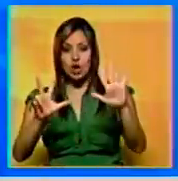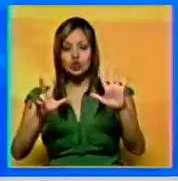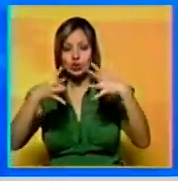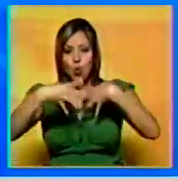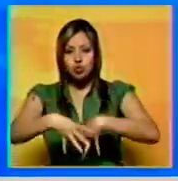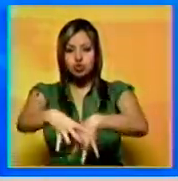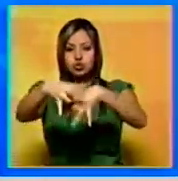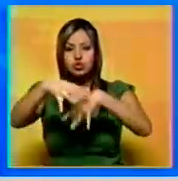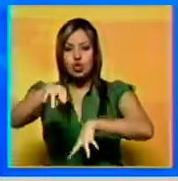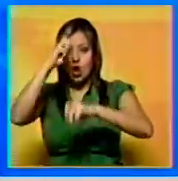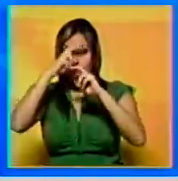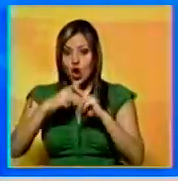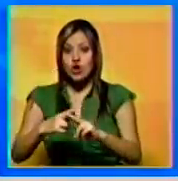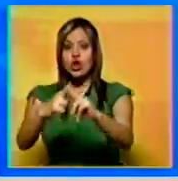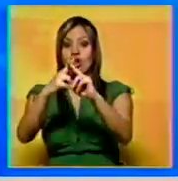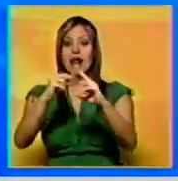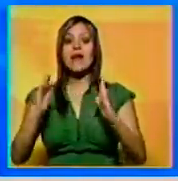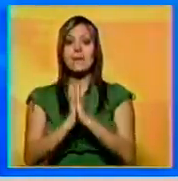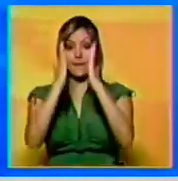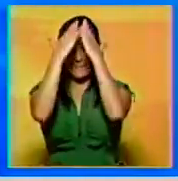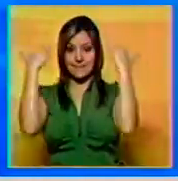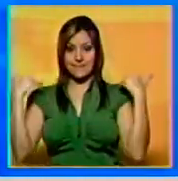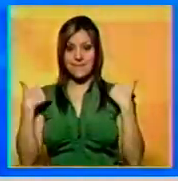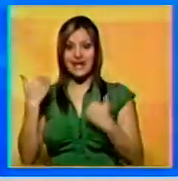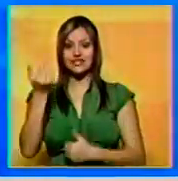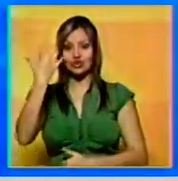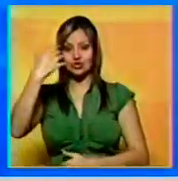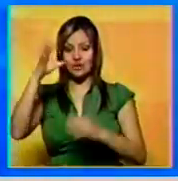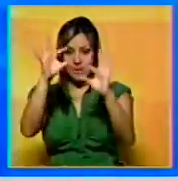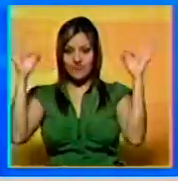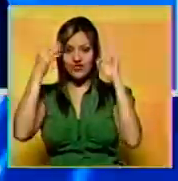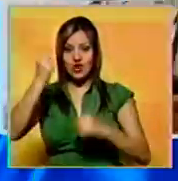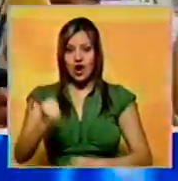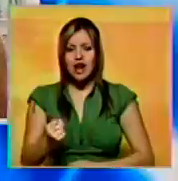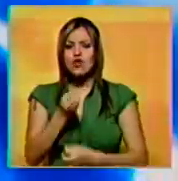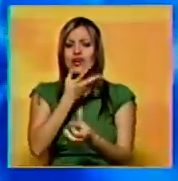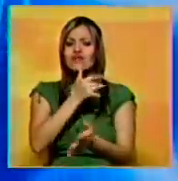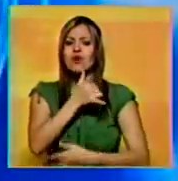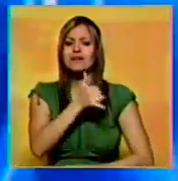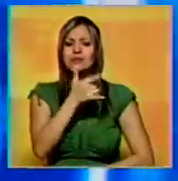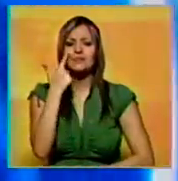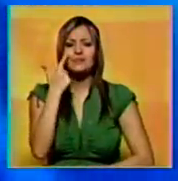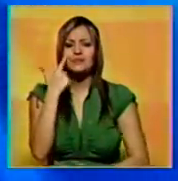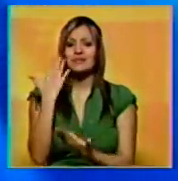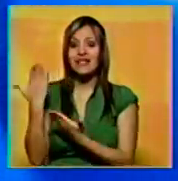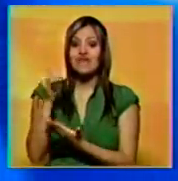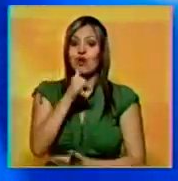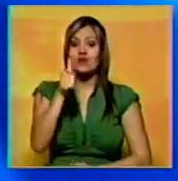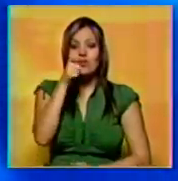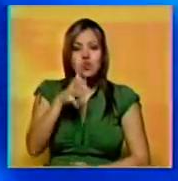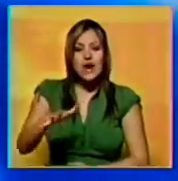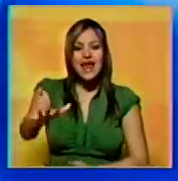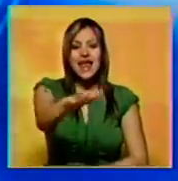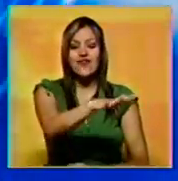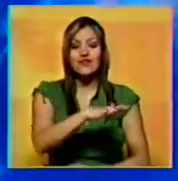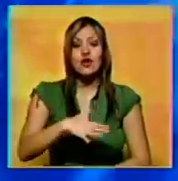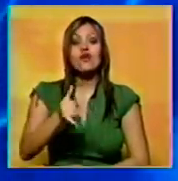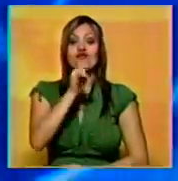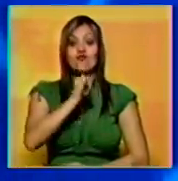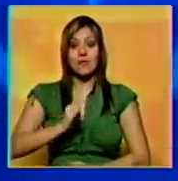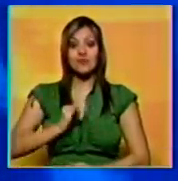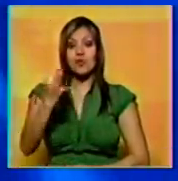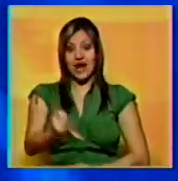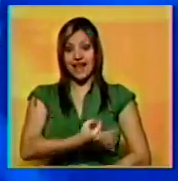divina pastora hacia la catedral de barquisimeto vamos a hacer un contacto en vivo y directo con lirio Pérez ella se encuentra en el pueblo de Santa Rosa adelante